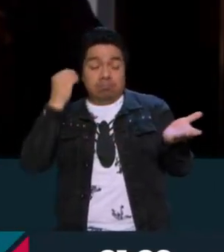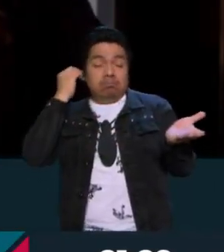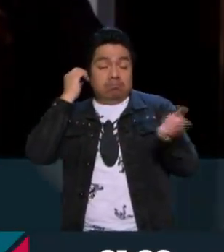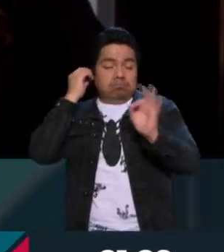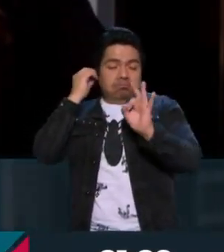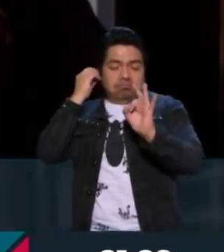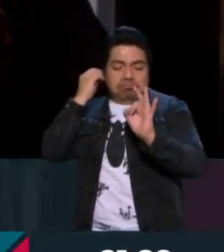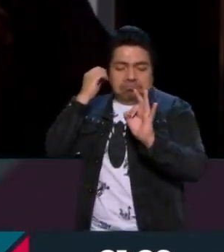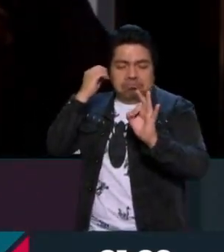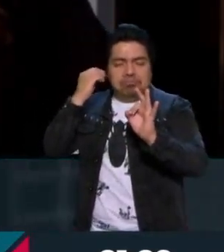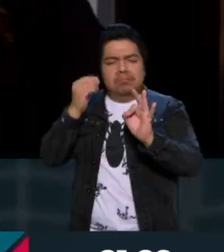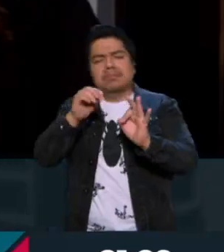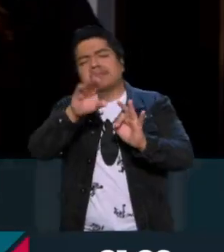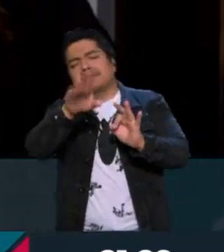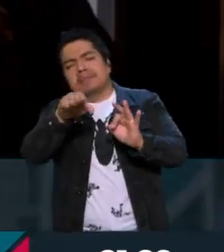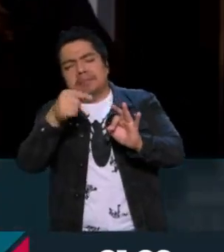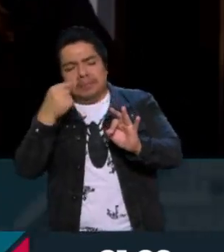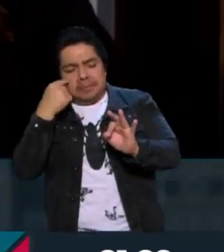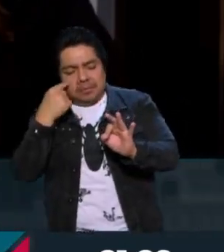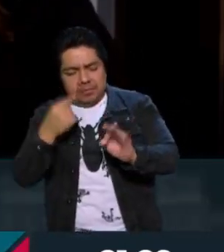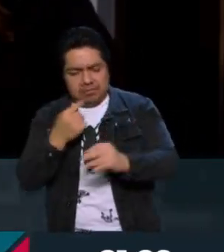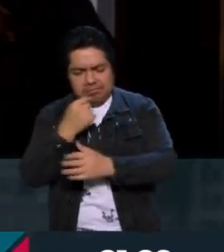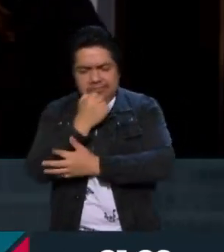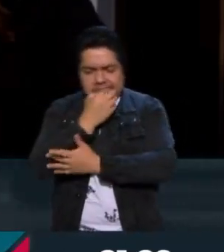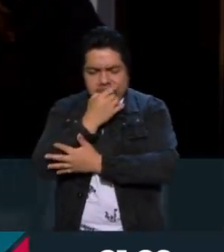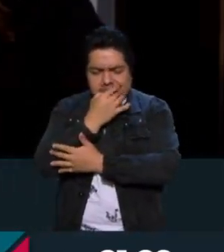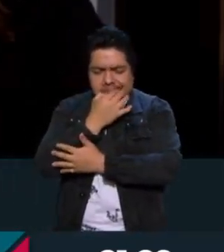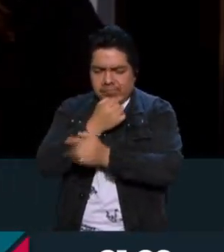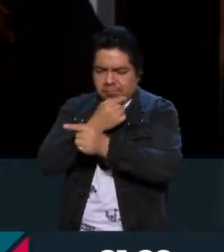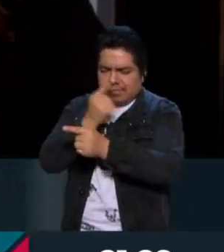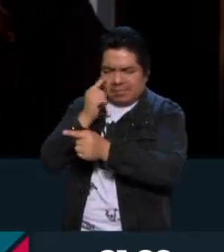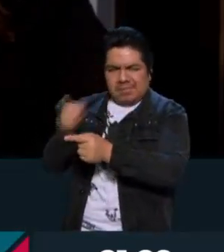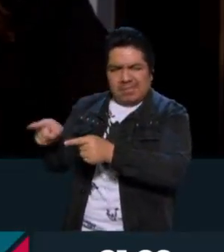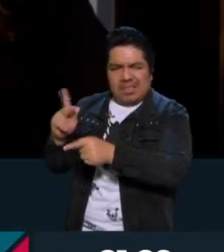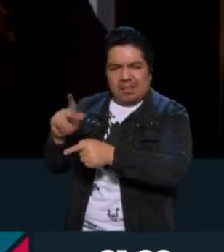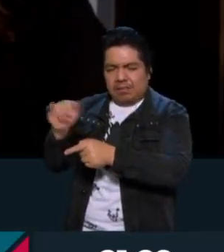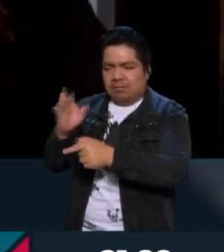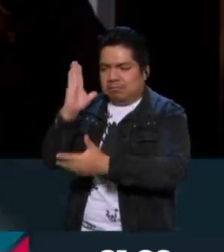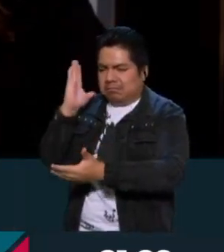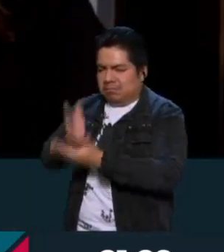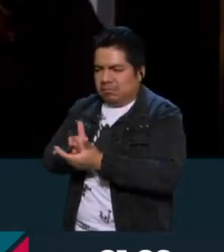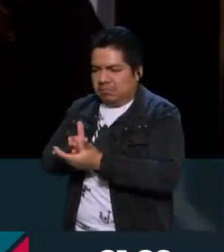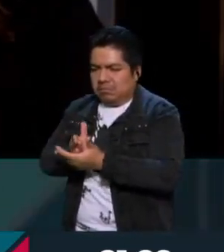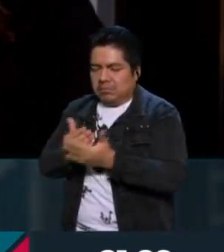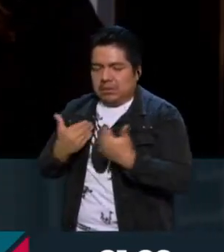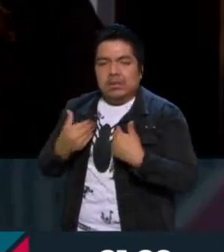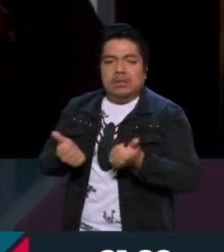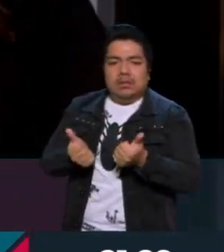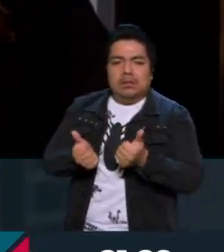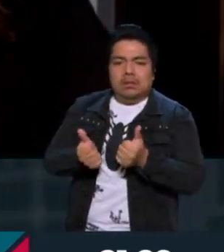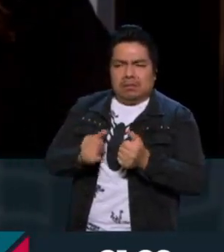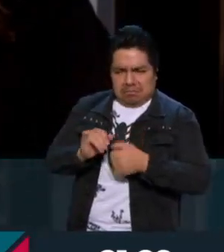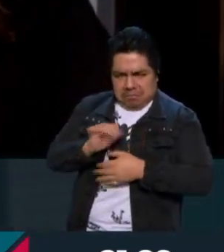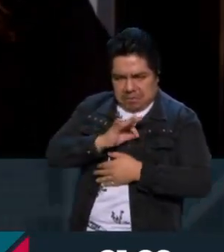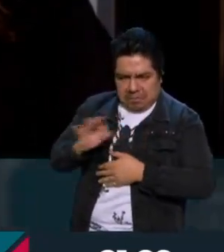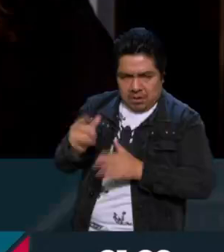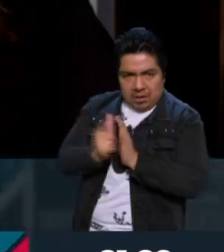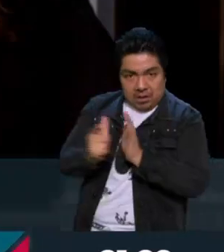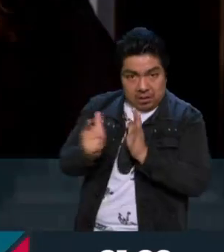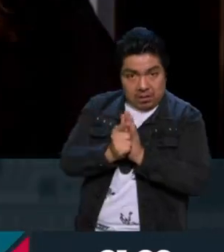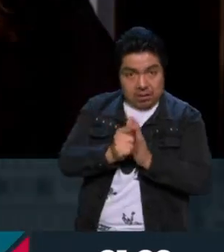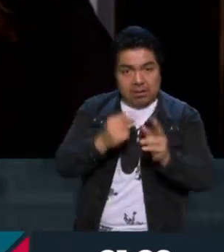y cuéntanos, porque a mí sí me ha llamado mucho la atención este paro. No entiendo si es legal, si uno de los poderes de la